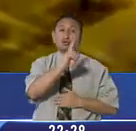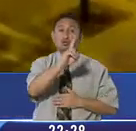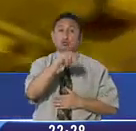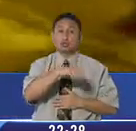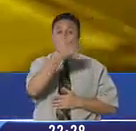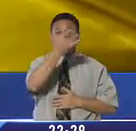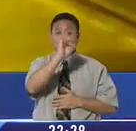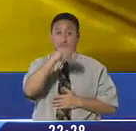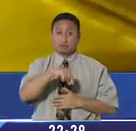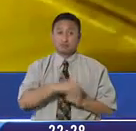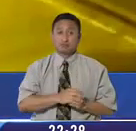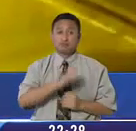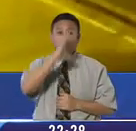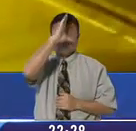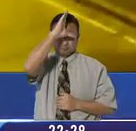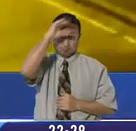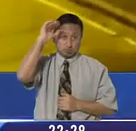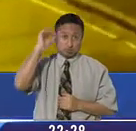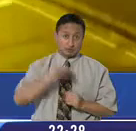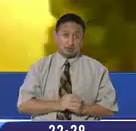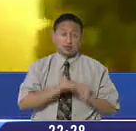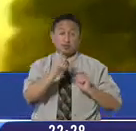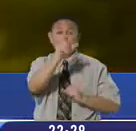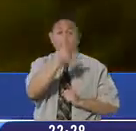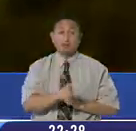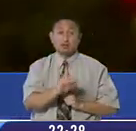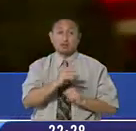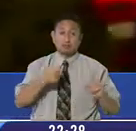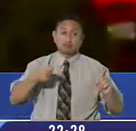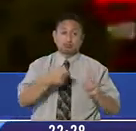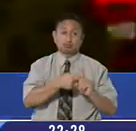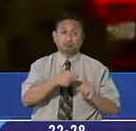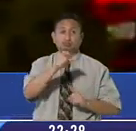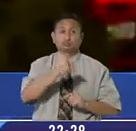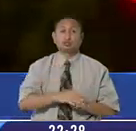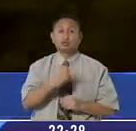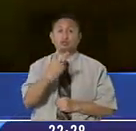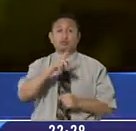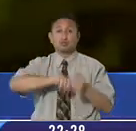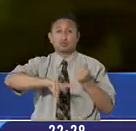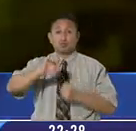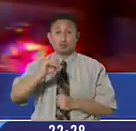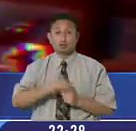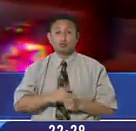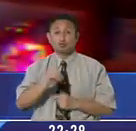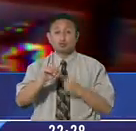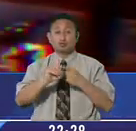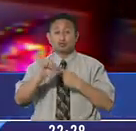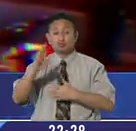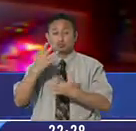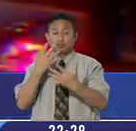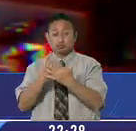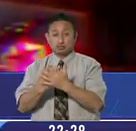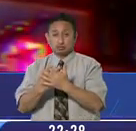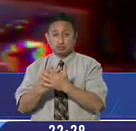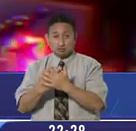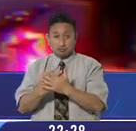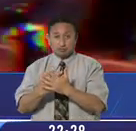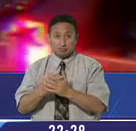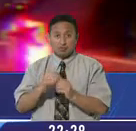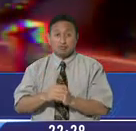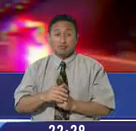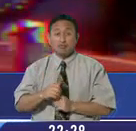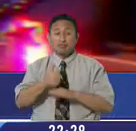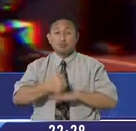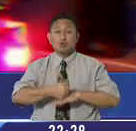2018. En la ciudad de Riobamba se registró una muerte violenta. Los responsables, 2 hermanos, el uno fue detenido ese mismo día, pero quien, según